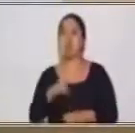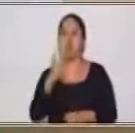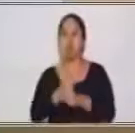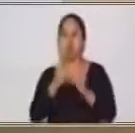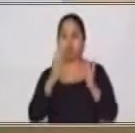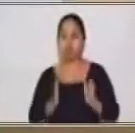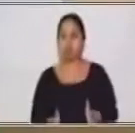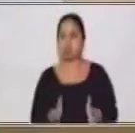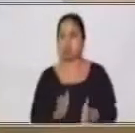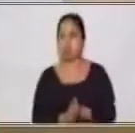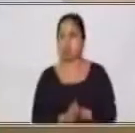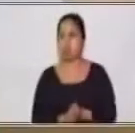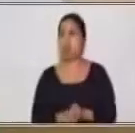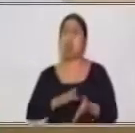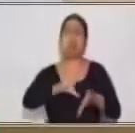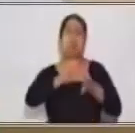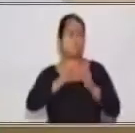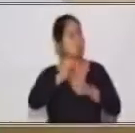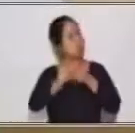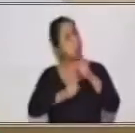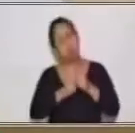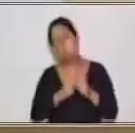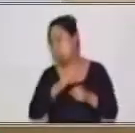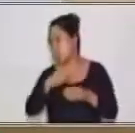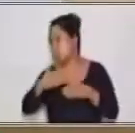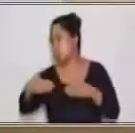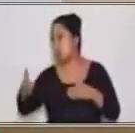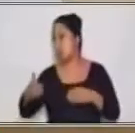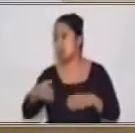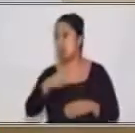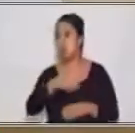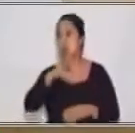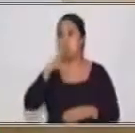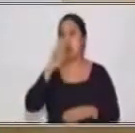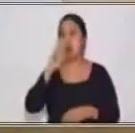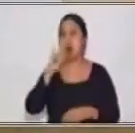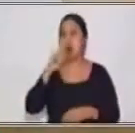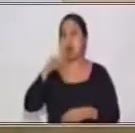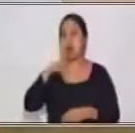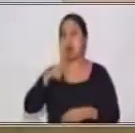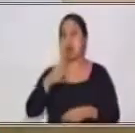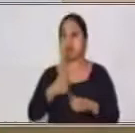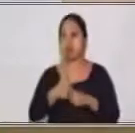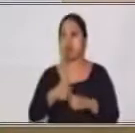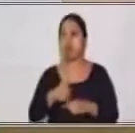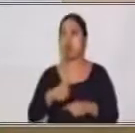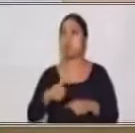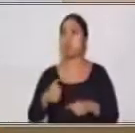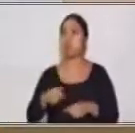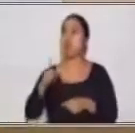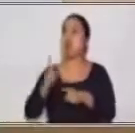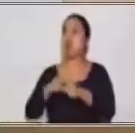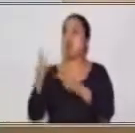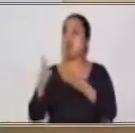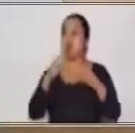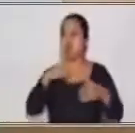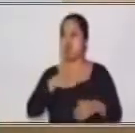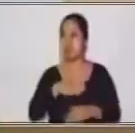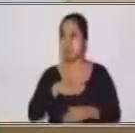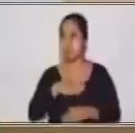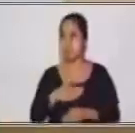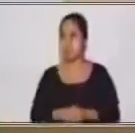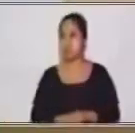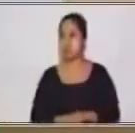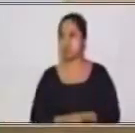50 ya surgen otras películas como lo es Caribeña, Cuando vuelvas a mí en 1953, un año después que